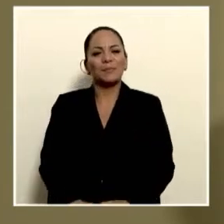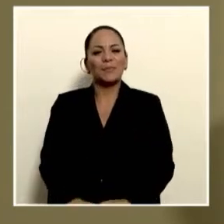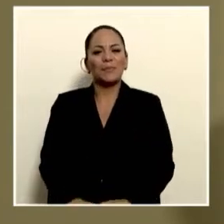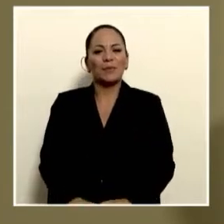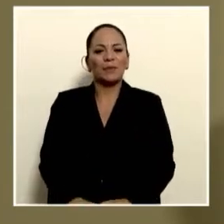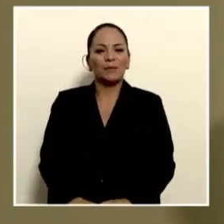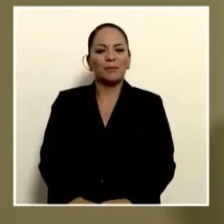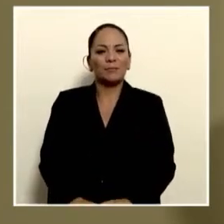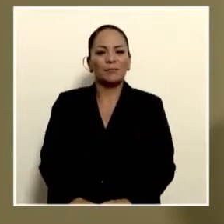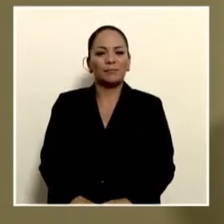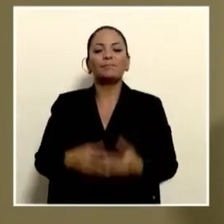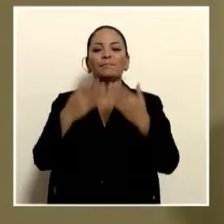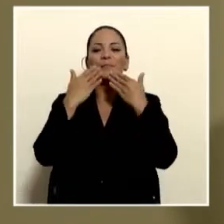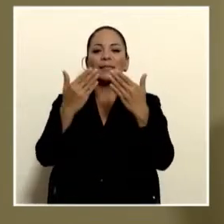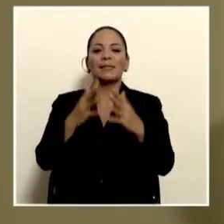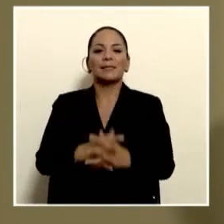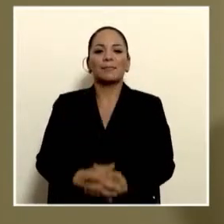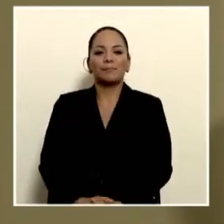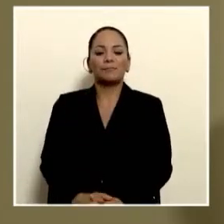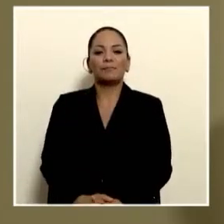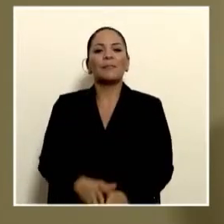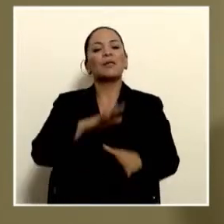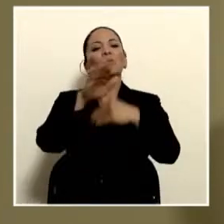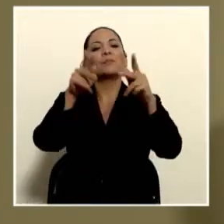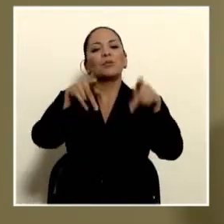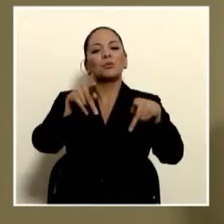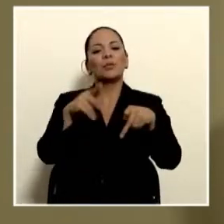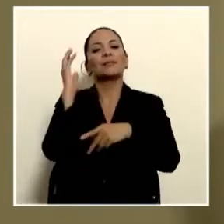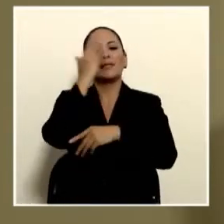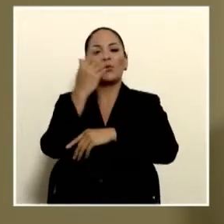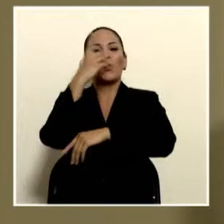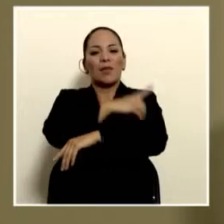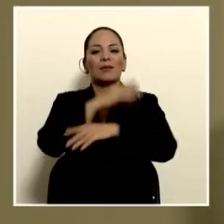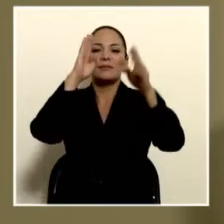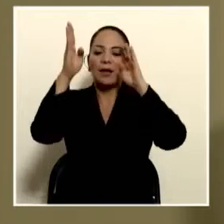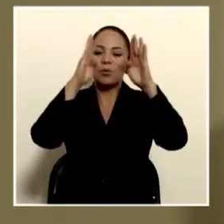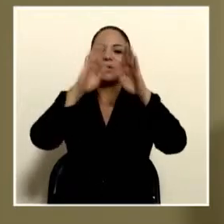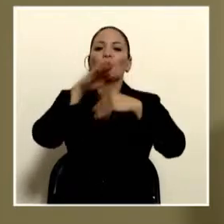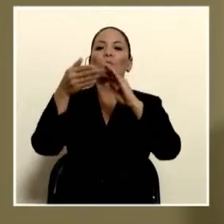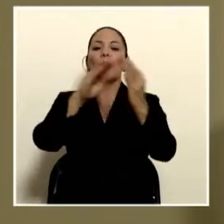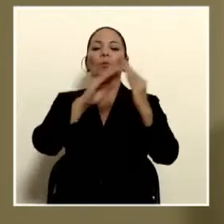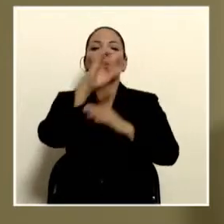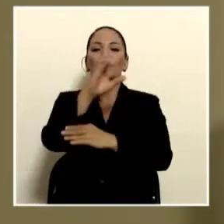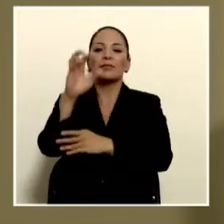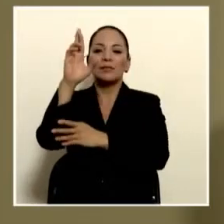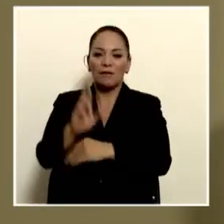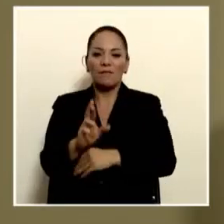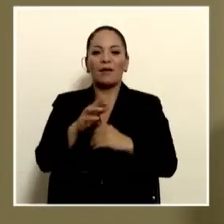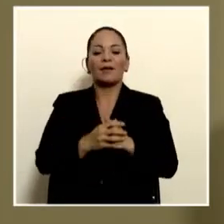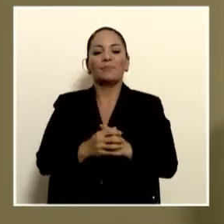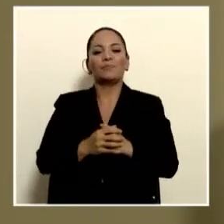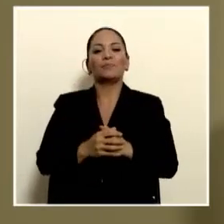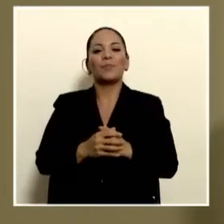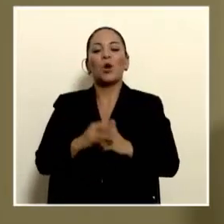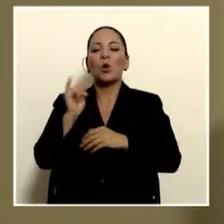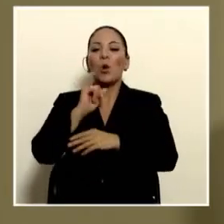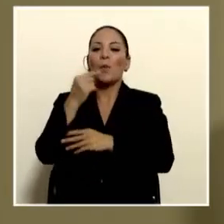¿Verdad? Gracias. Que pase muy lindo día. Un saludo al pueblo de Costa Rica. Como